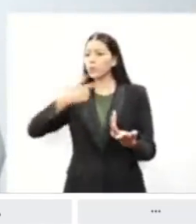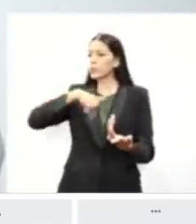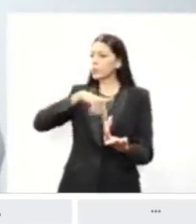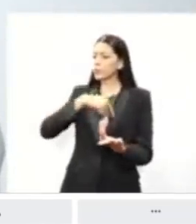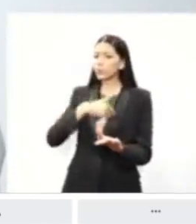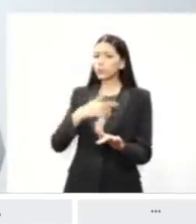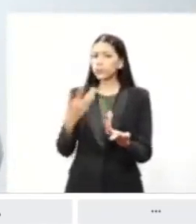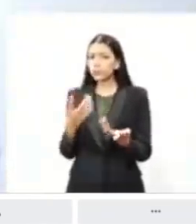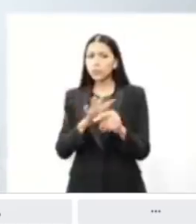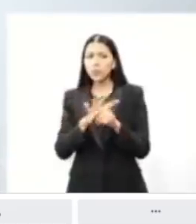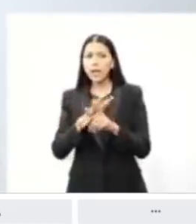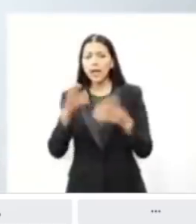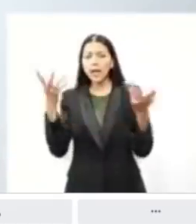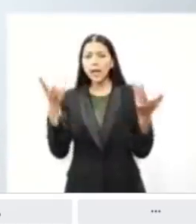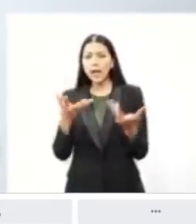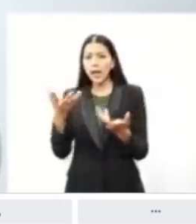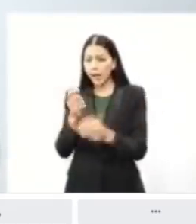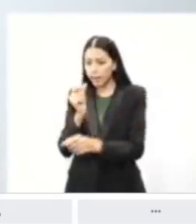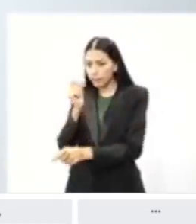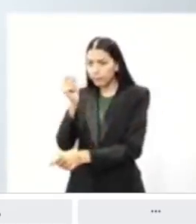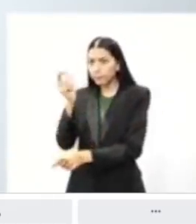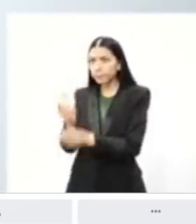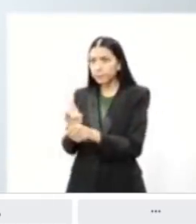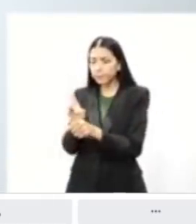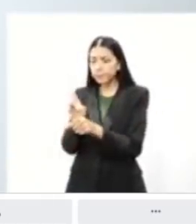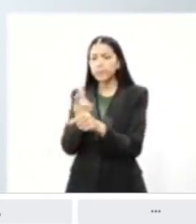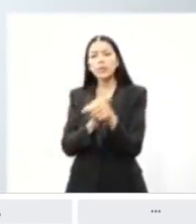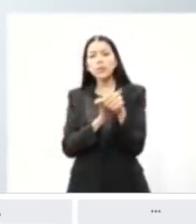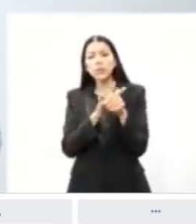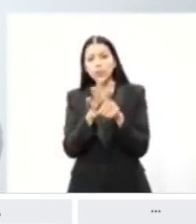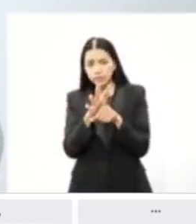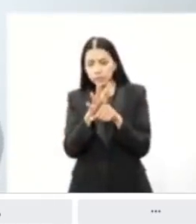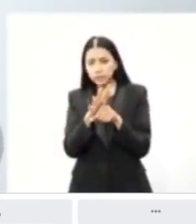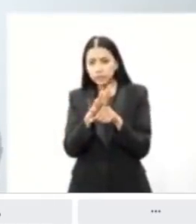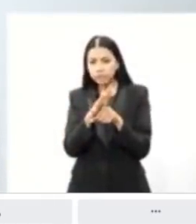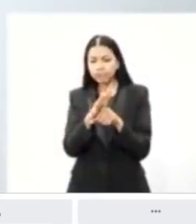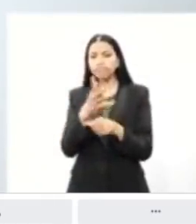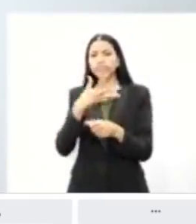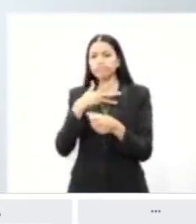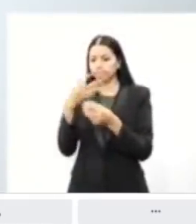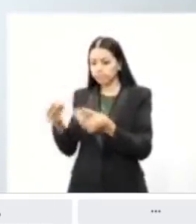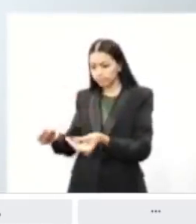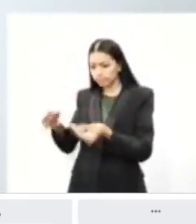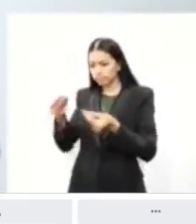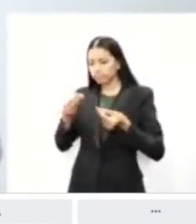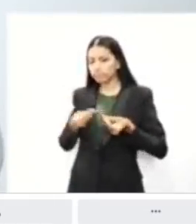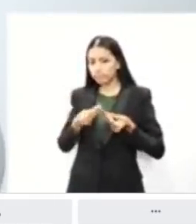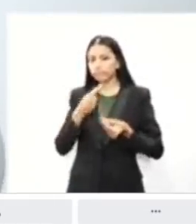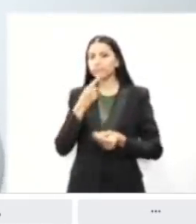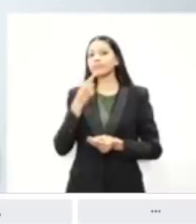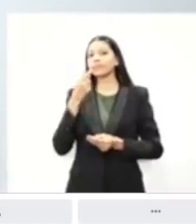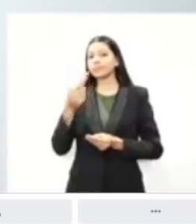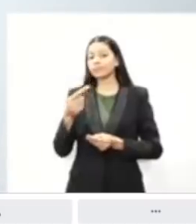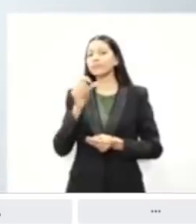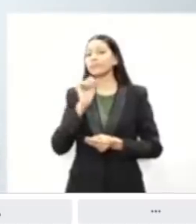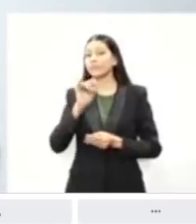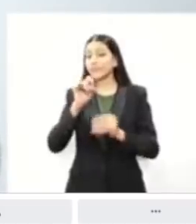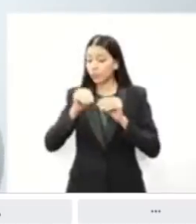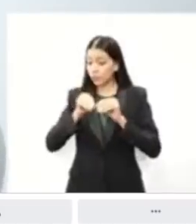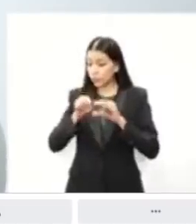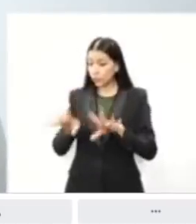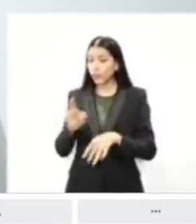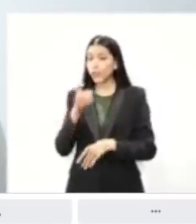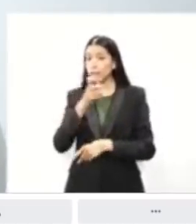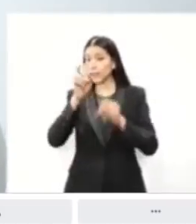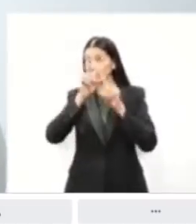haciendo respecto a los hallazgos que habíamos obtenido, quedamos de informarles. Estos son temas